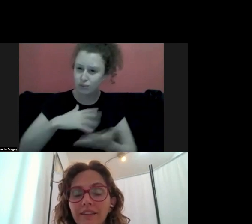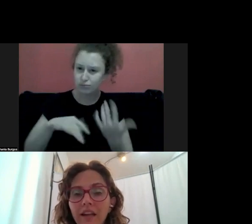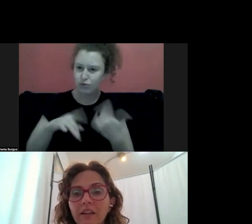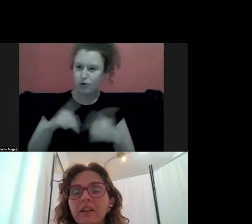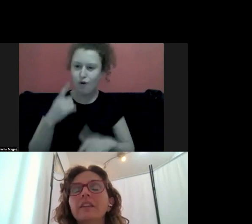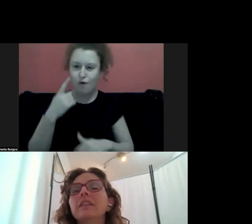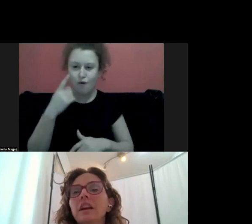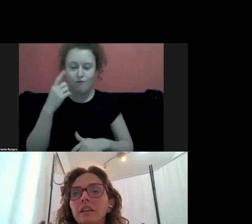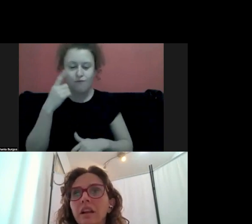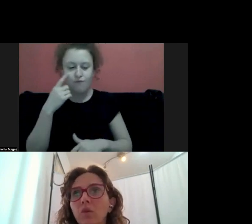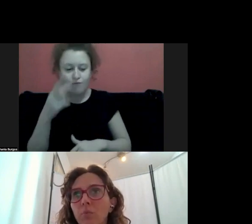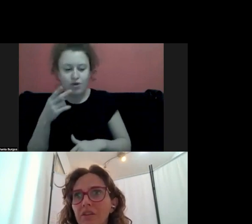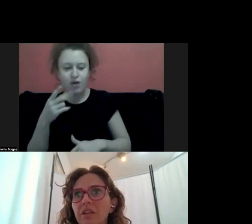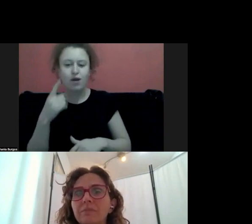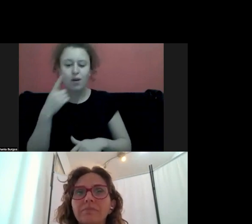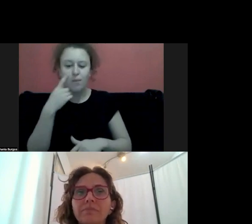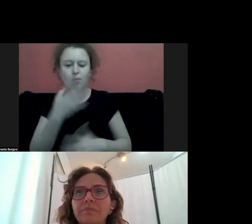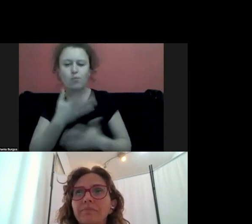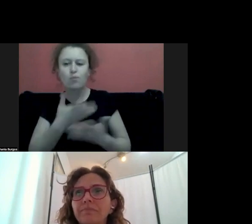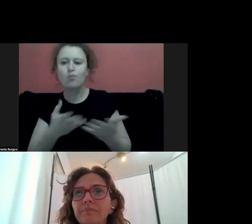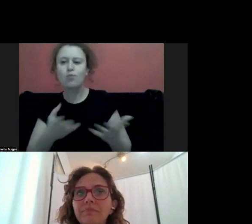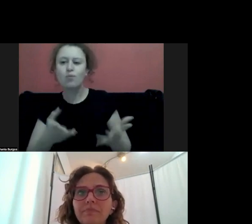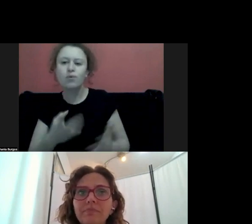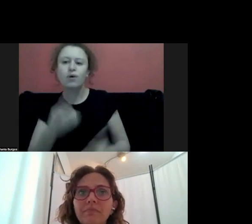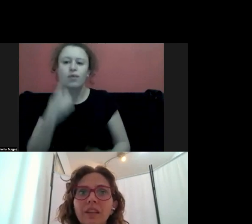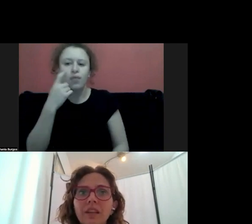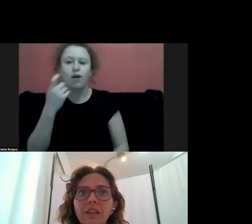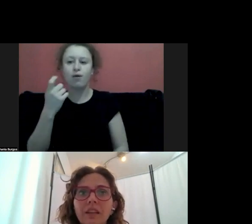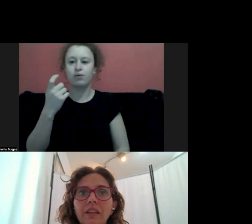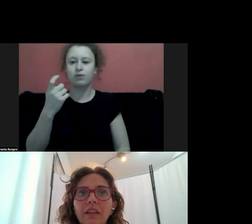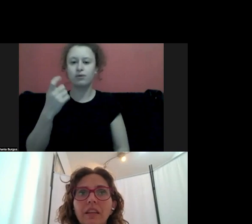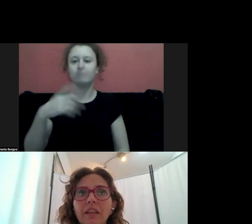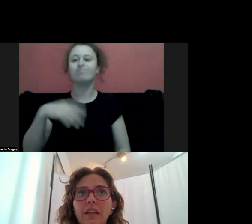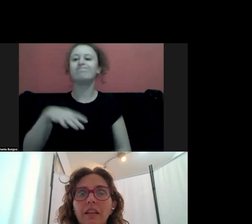de alerta que indican que algo pasa.